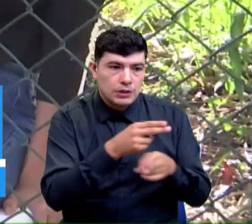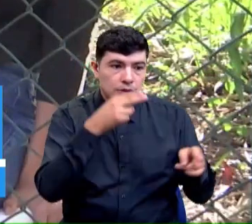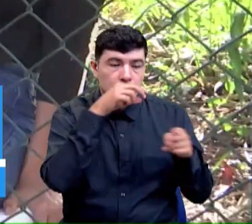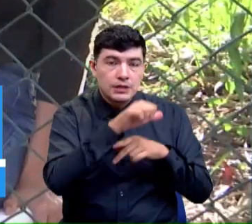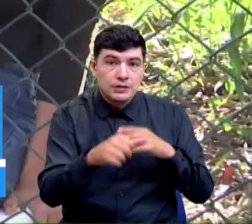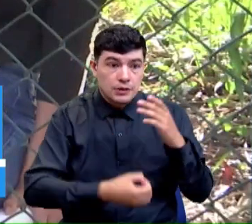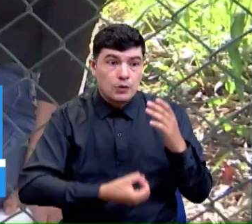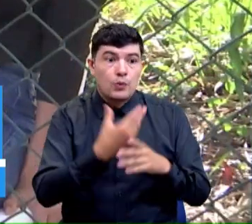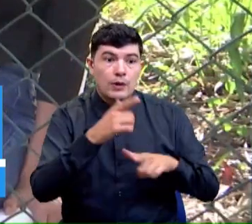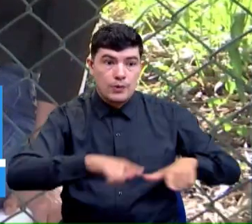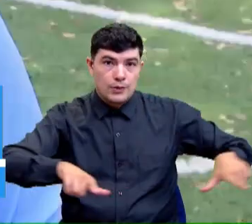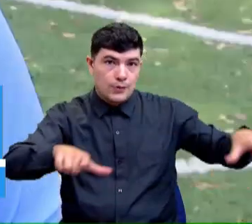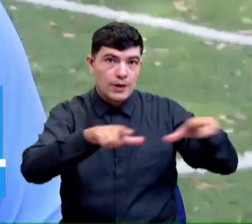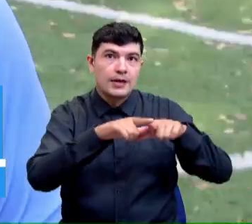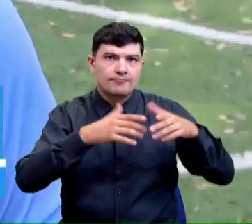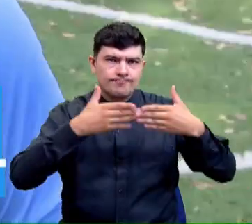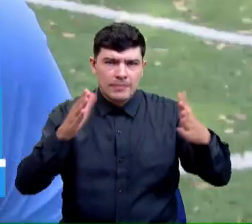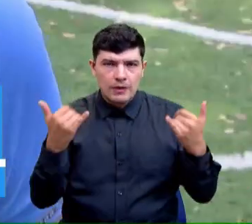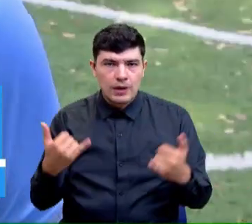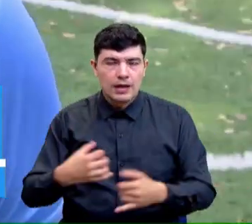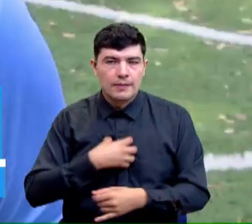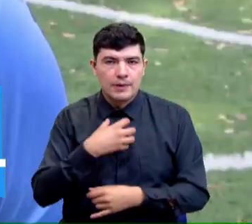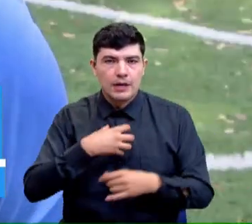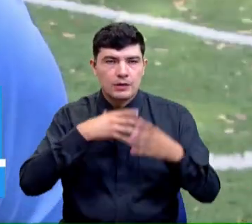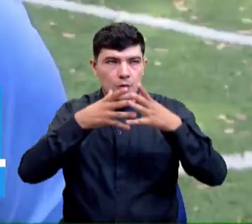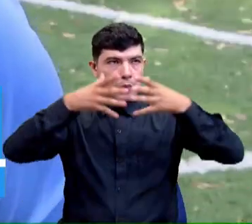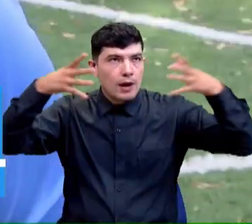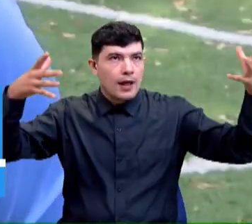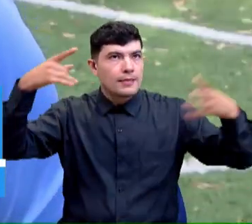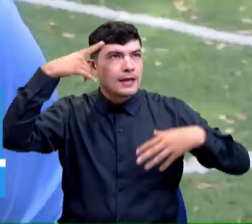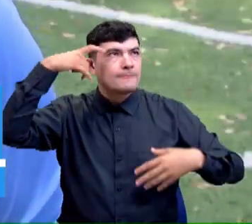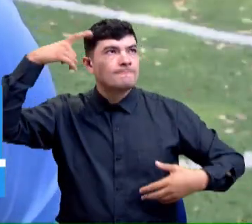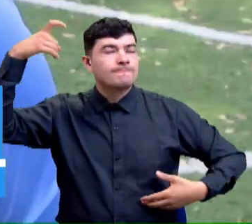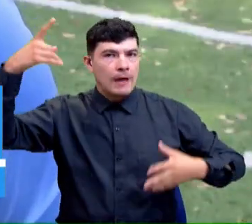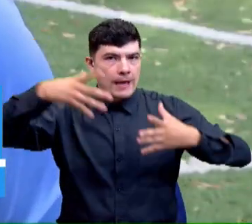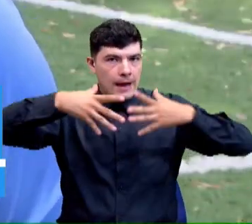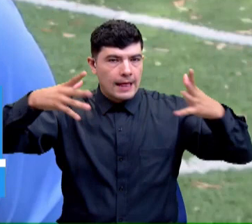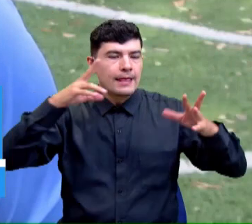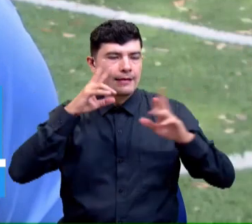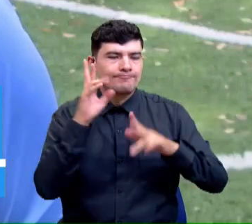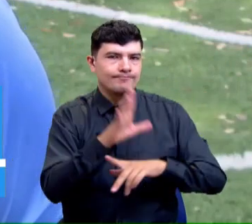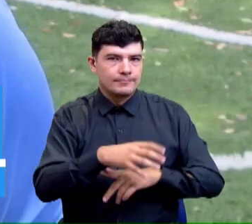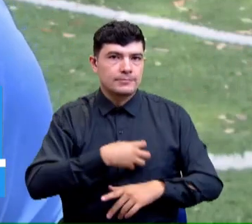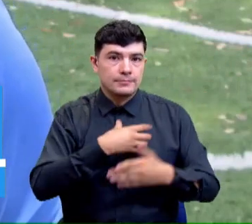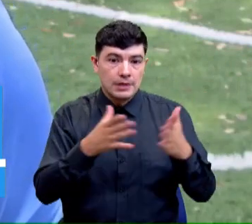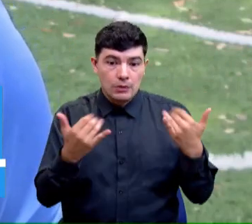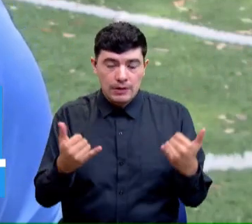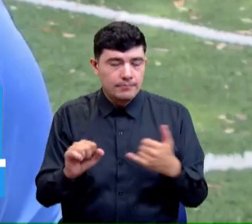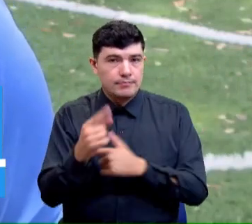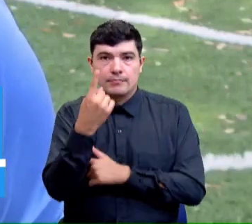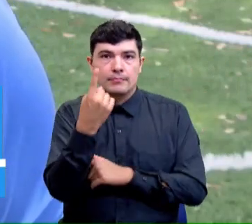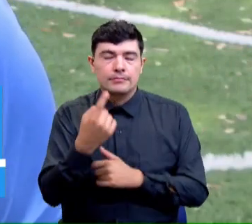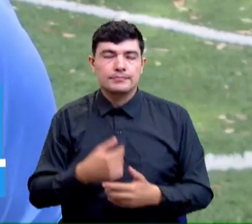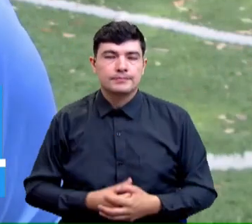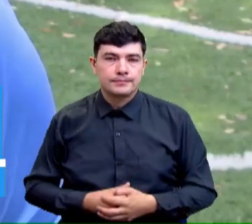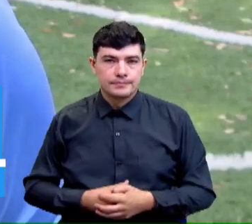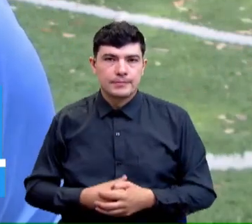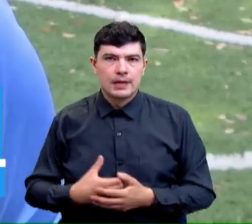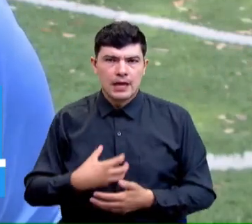el torneo Grandes Soñadores. Primero que todo, el torneo muy competitivo, muy bien